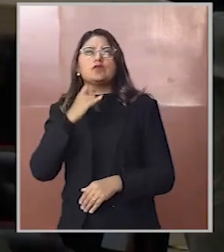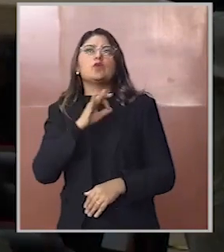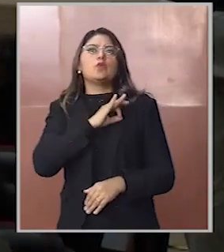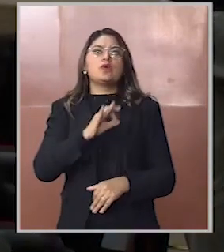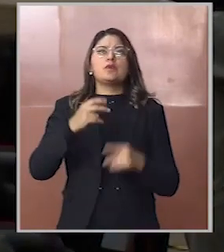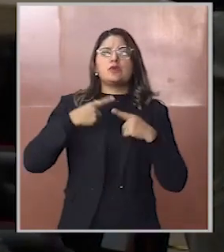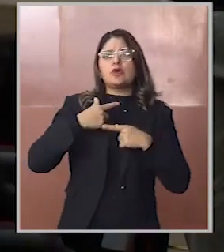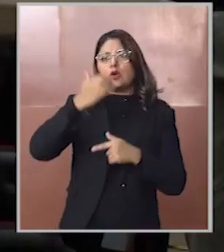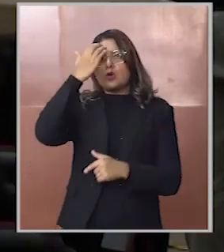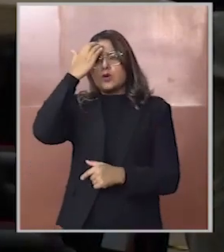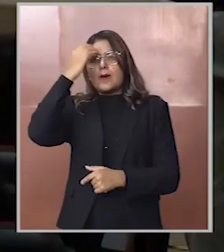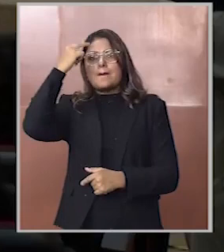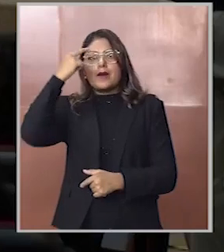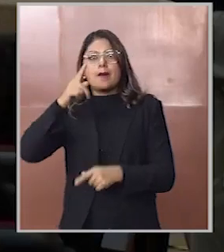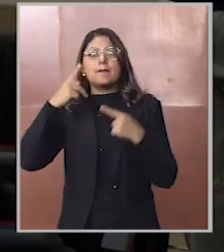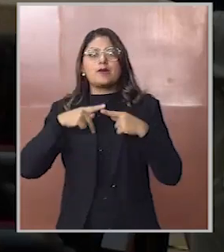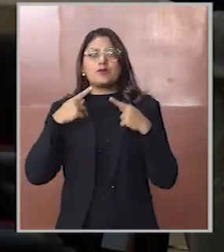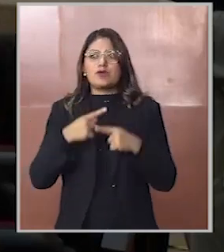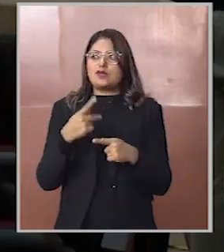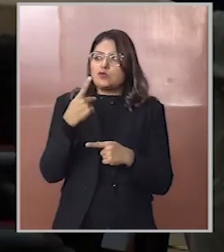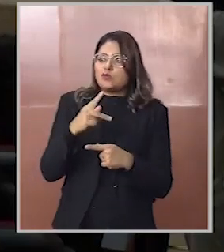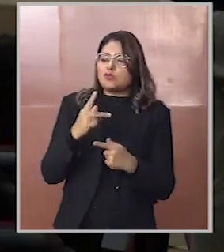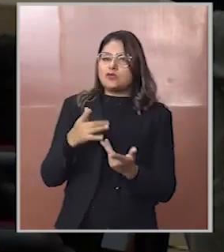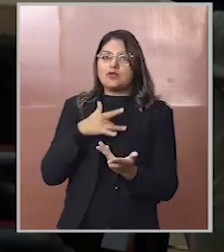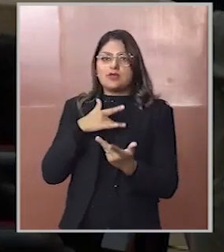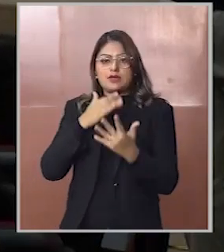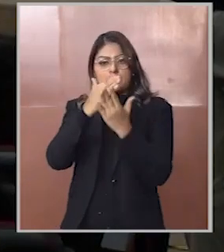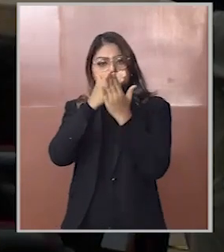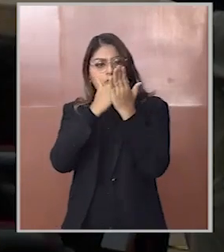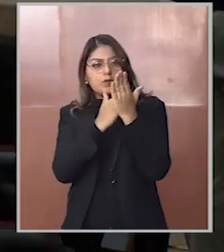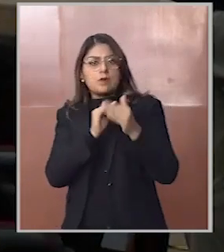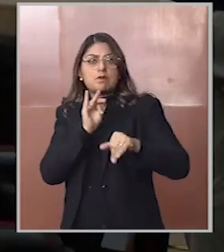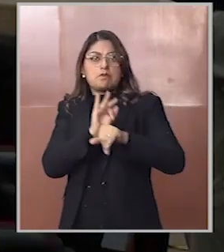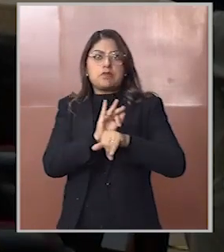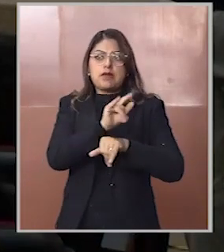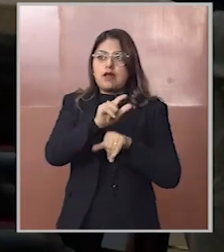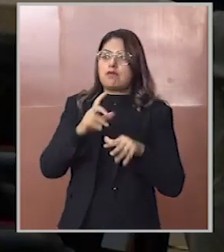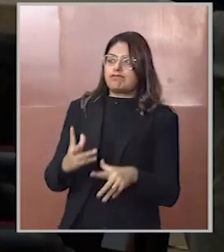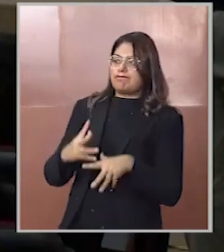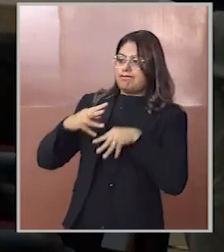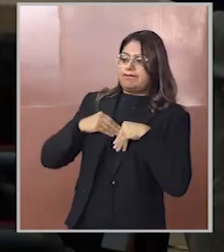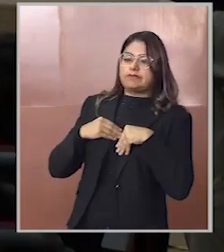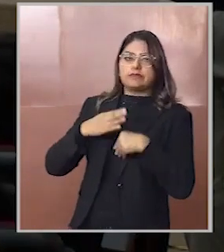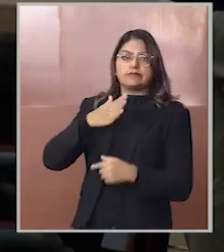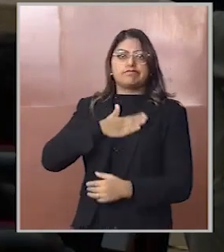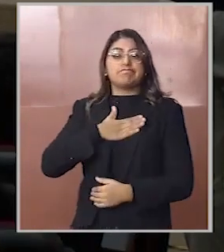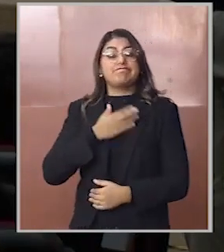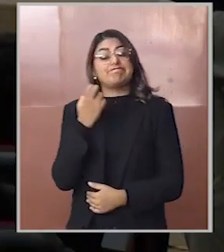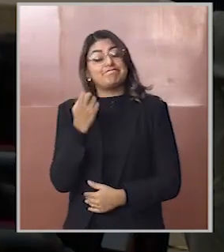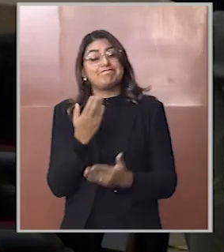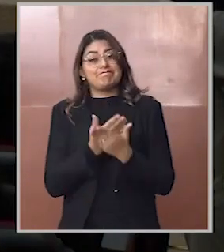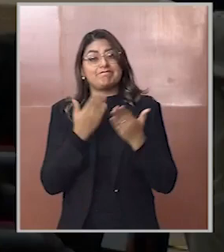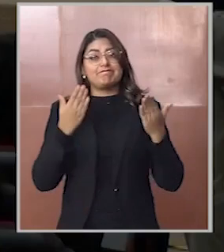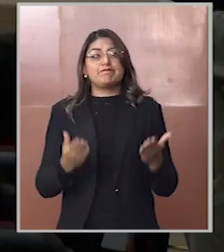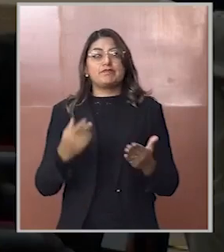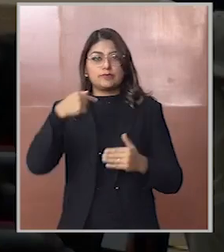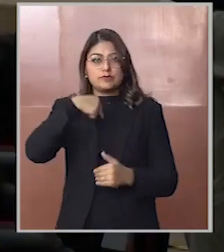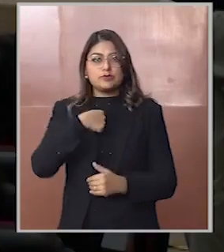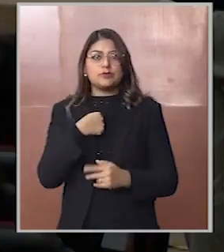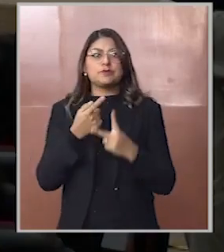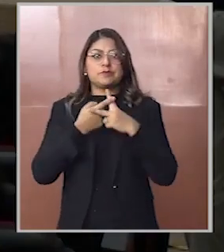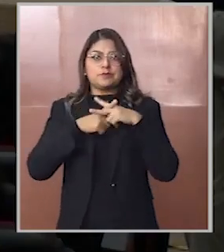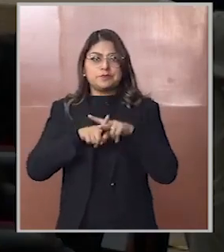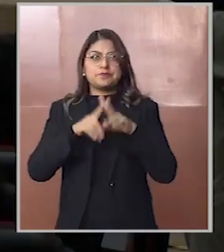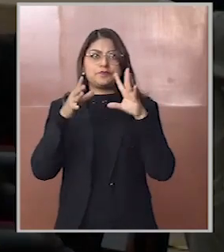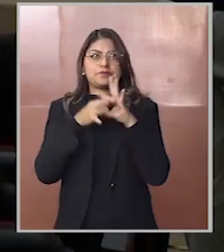conocer y permita la apropiación de las personas destinatarias de esta de esta política pública entonces pues bueno sin sin